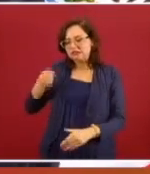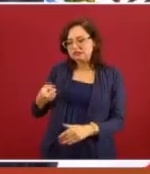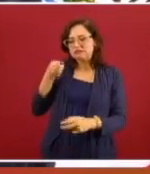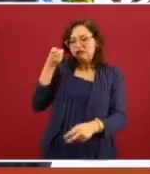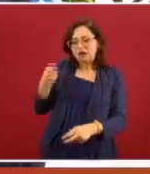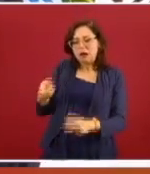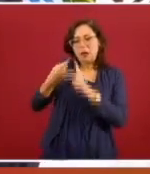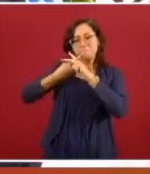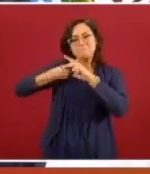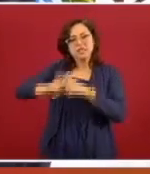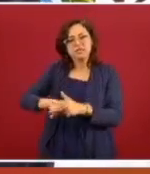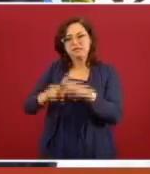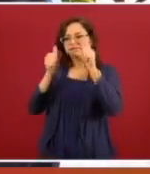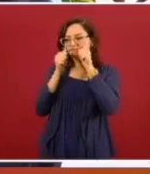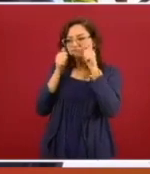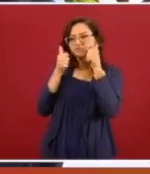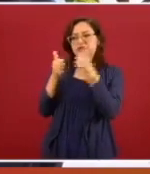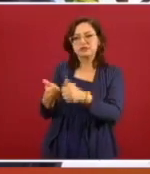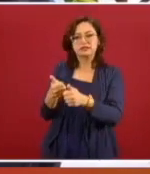es decir,